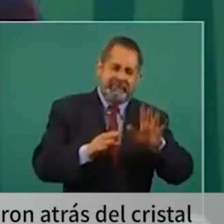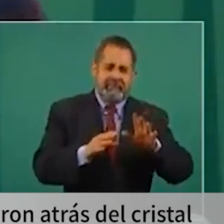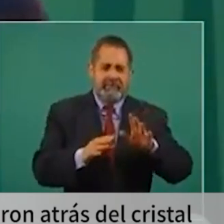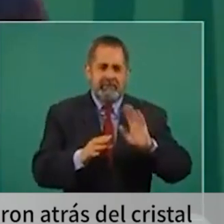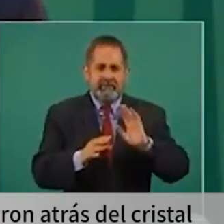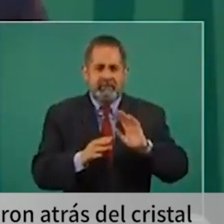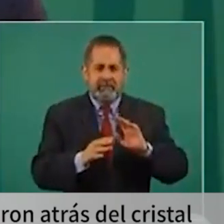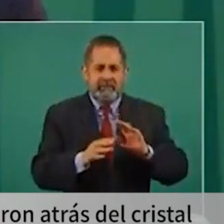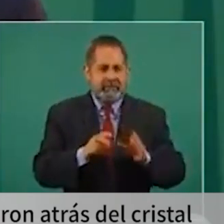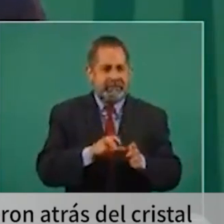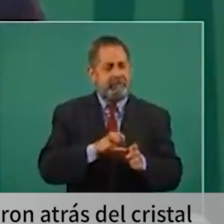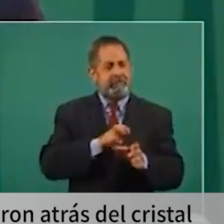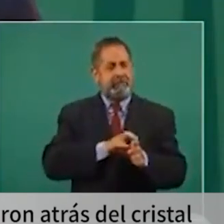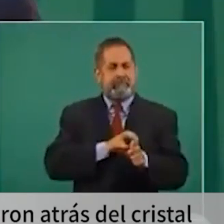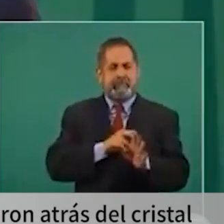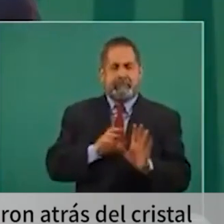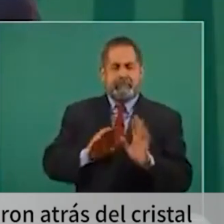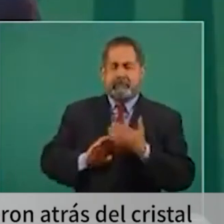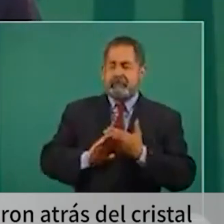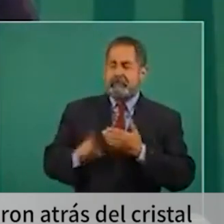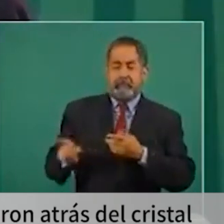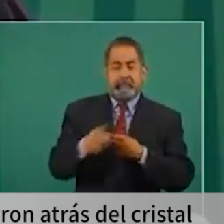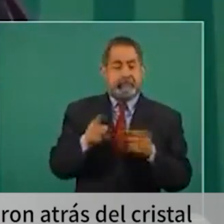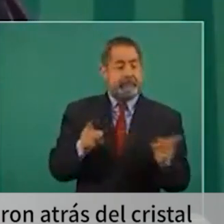protegían bastante